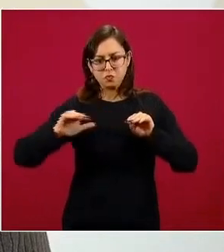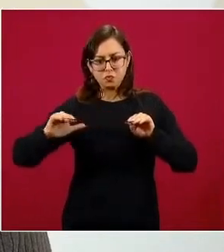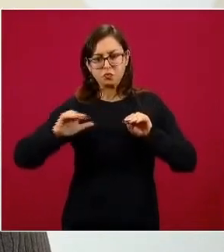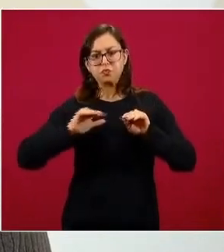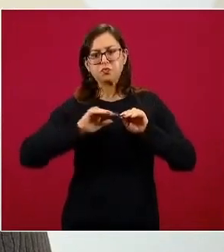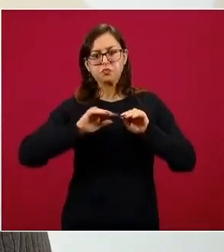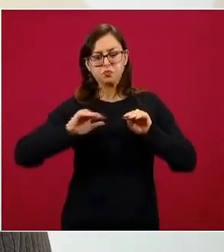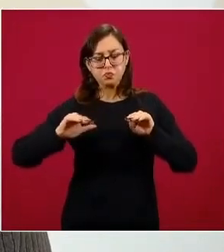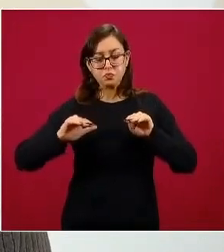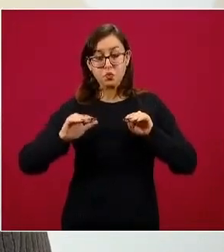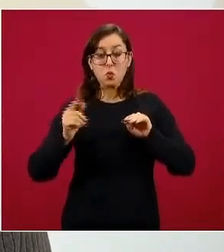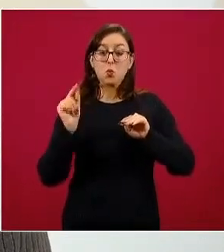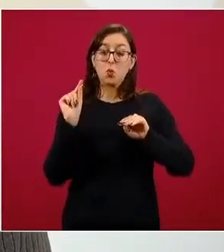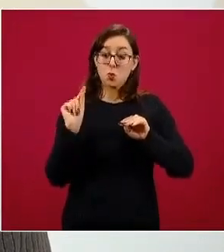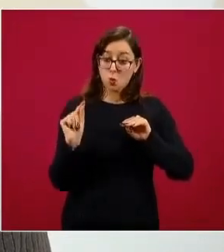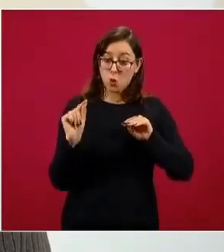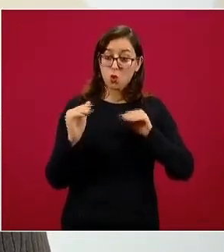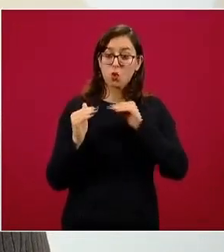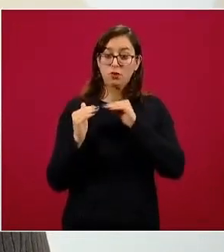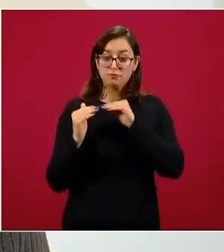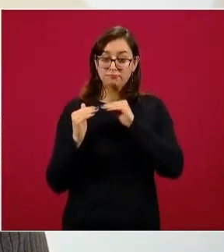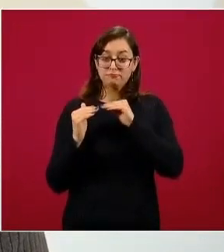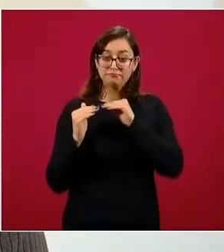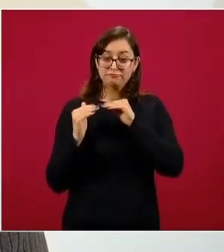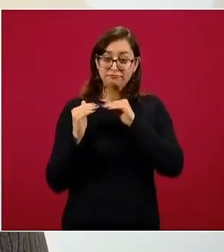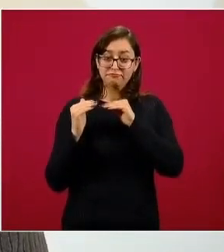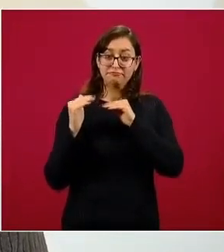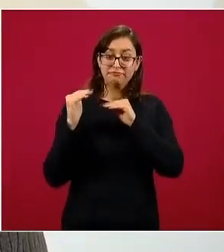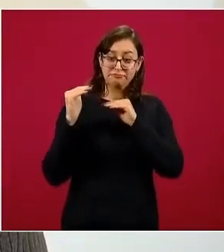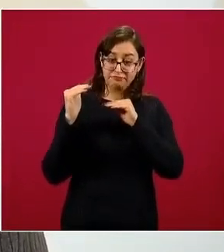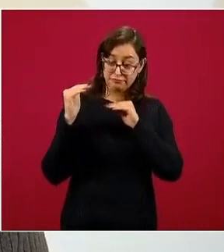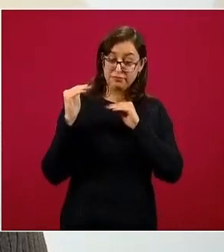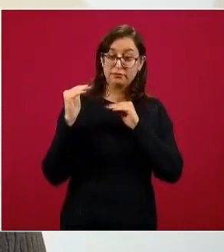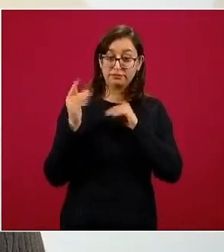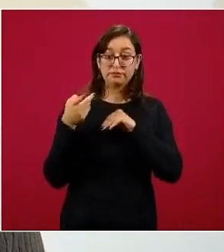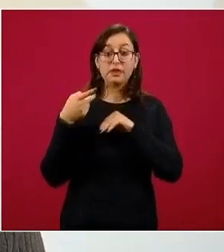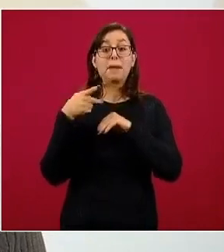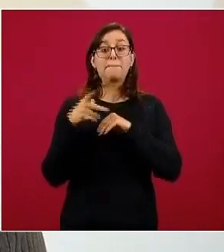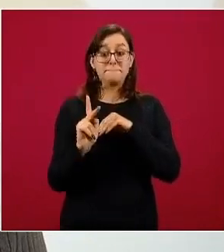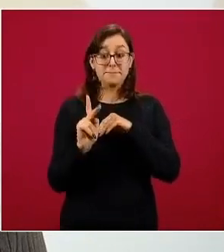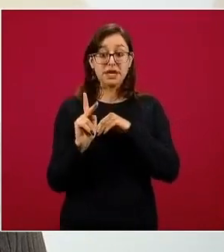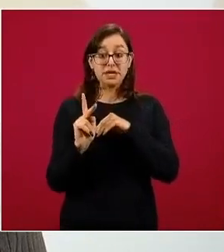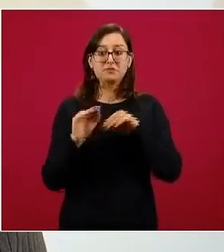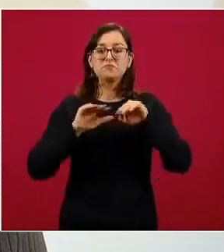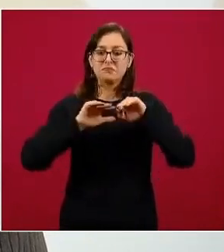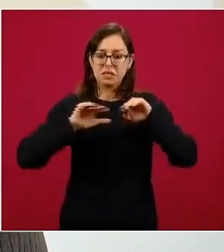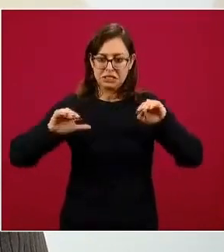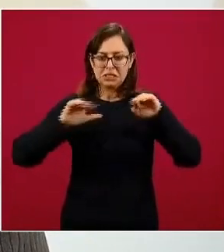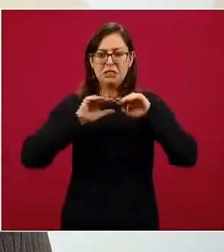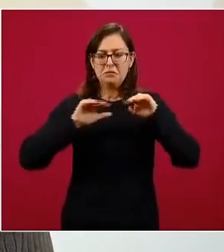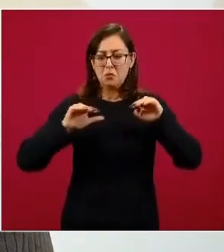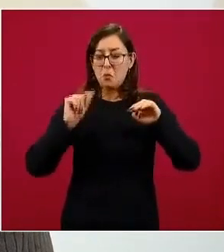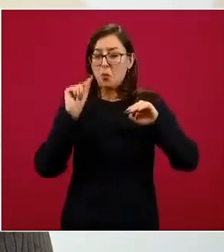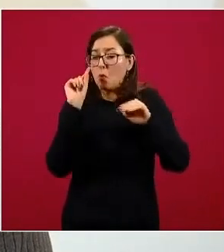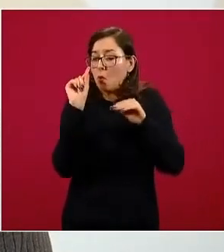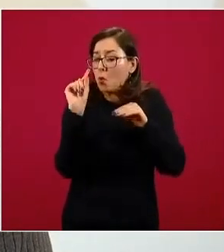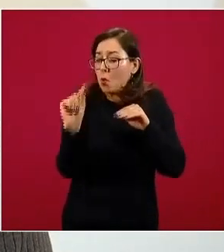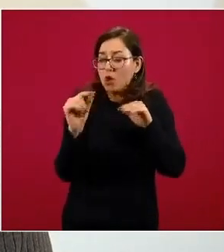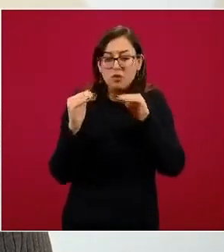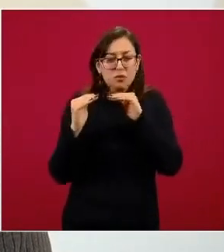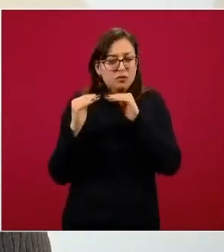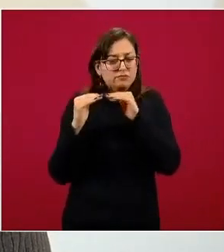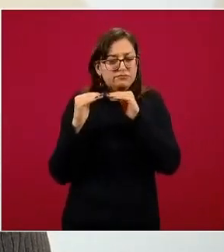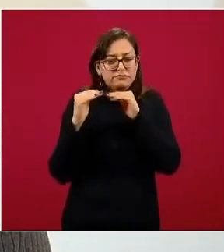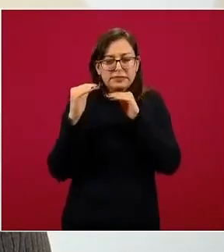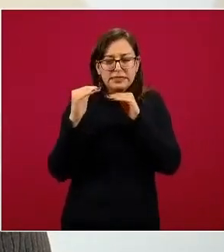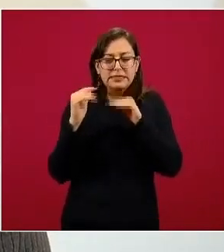media con una tendencia ligeramente ascendente, pero finalmente todavía en una meseta, es decir, la velocidad